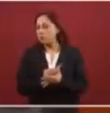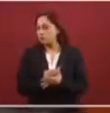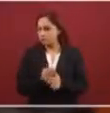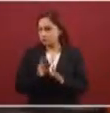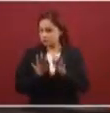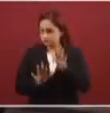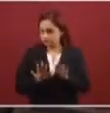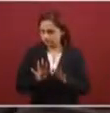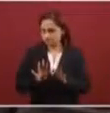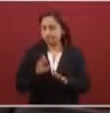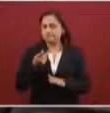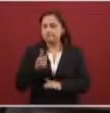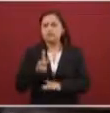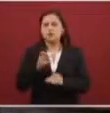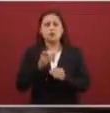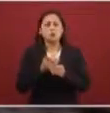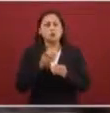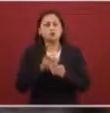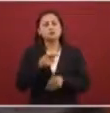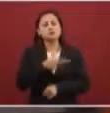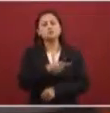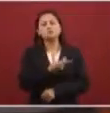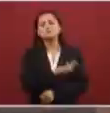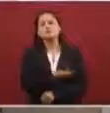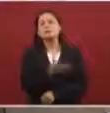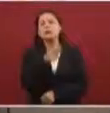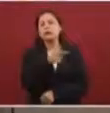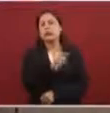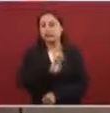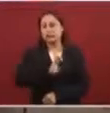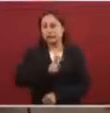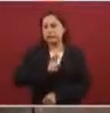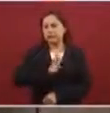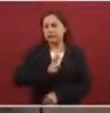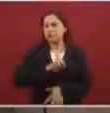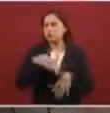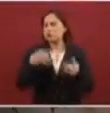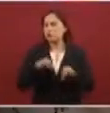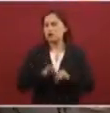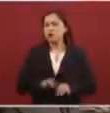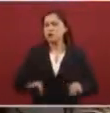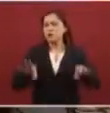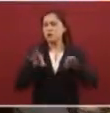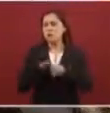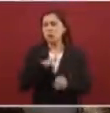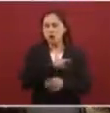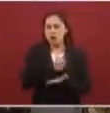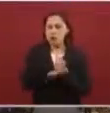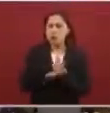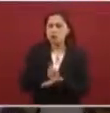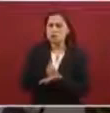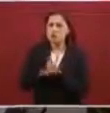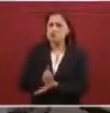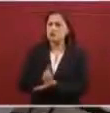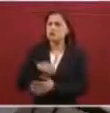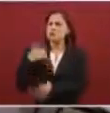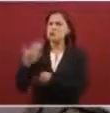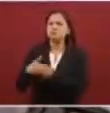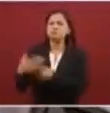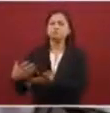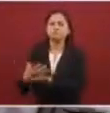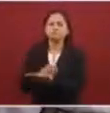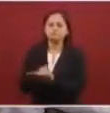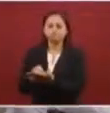pero ellos contribuyen mucho a que se obtengan buenos resultados. Y